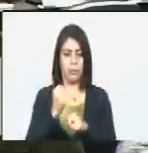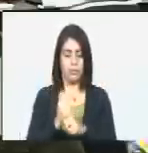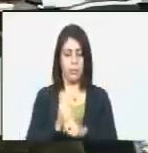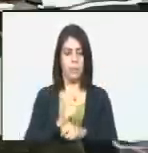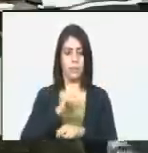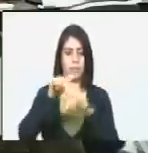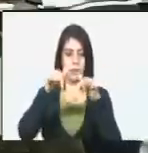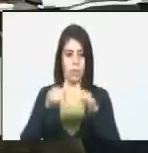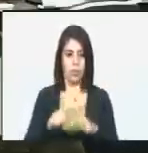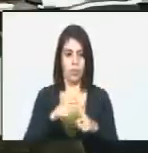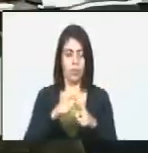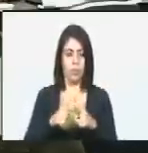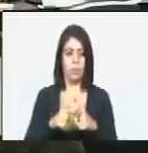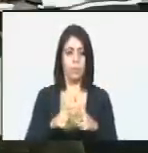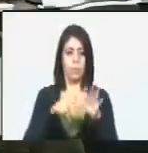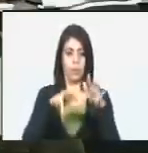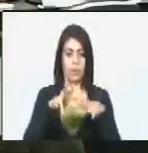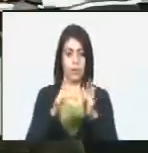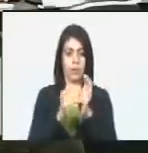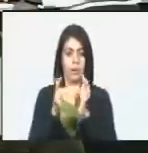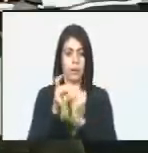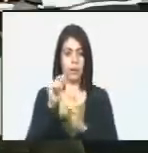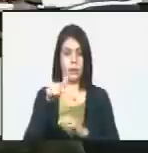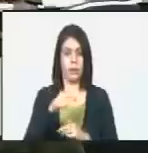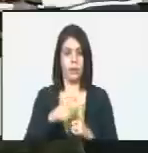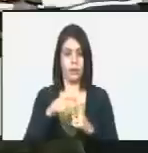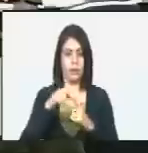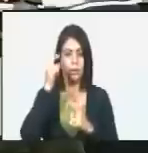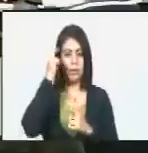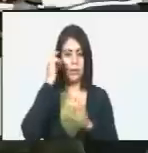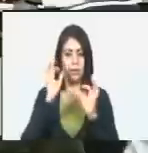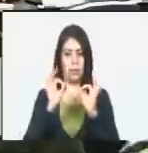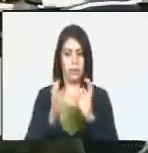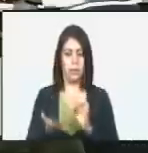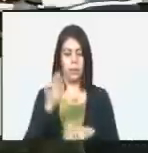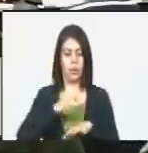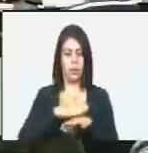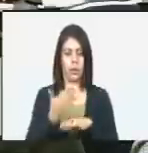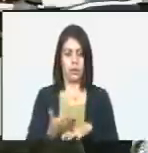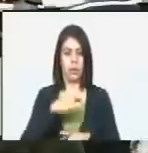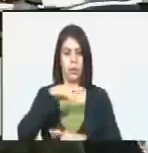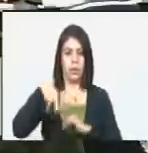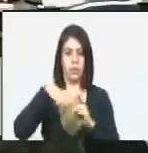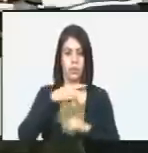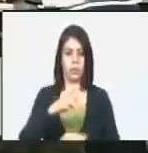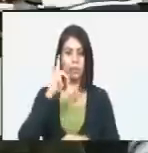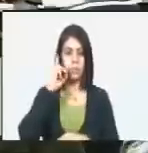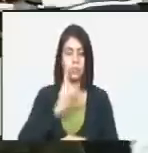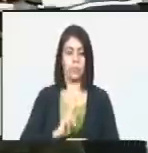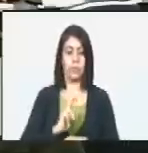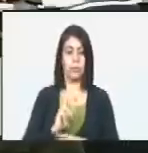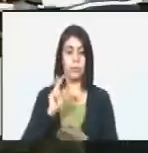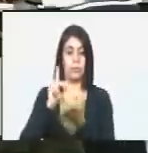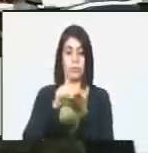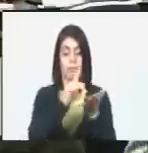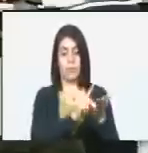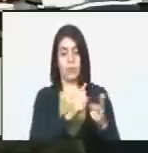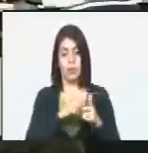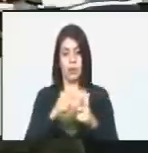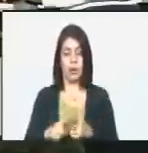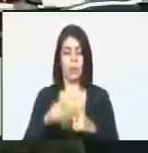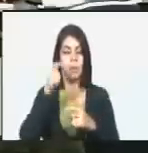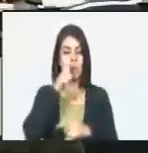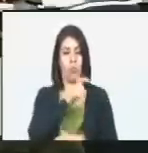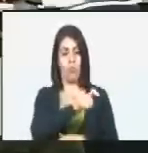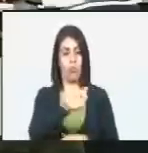momentos, hoy 13 de abril, día de especial significación para la Revolución Bolivariana, está en Turiamo, una población